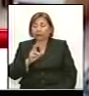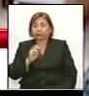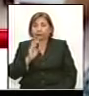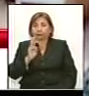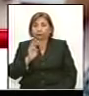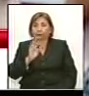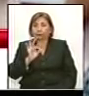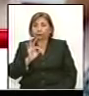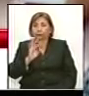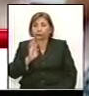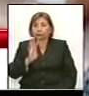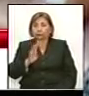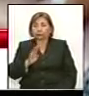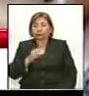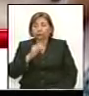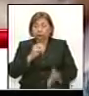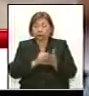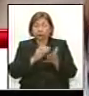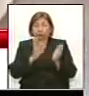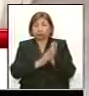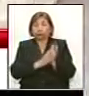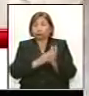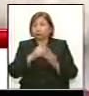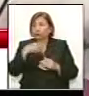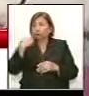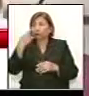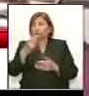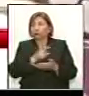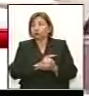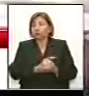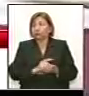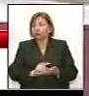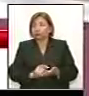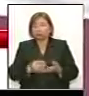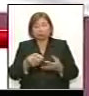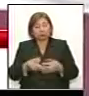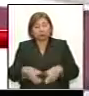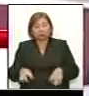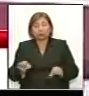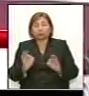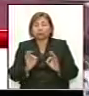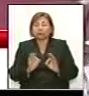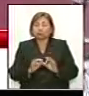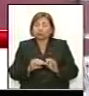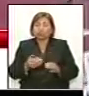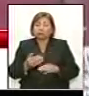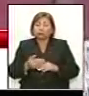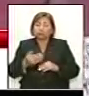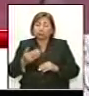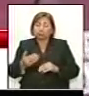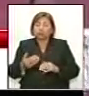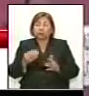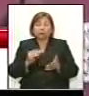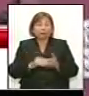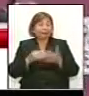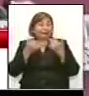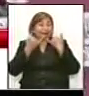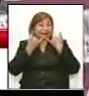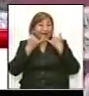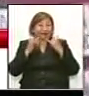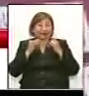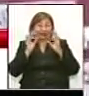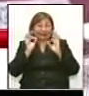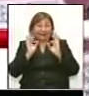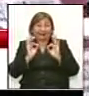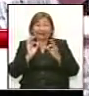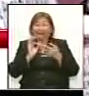30.694. Que se tome nota para la próxima sesión, pero sería importante, congresista, que nos pueda pasar algo más de detalle e información para que en